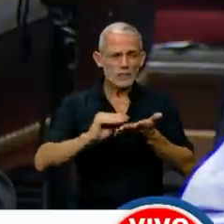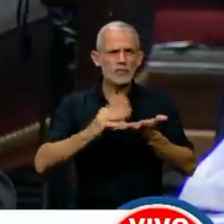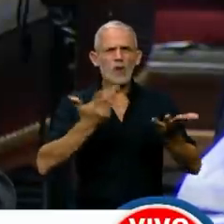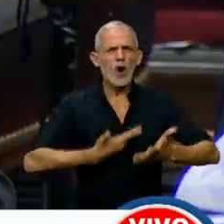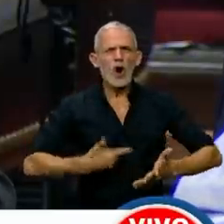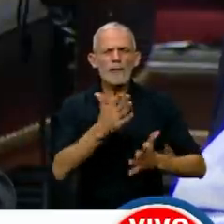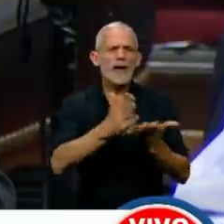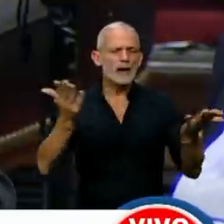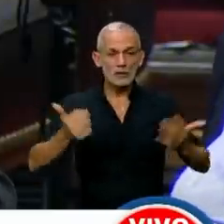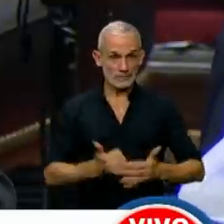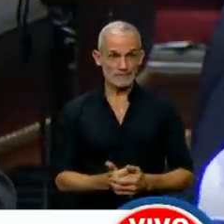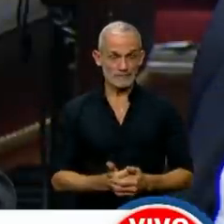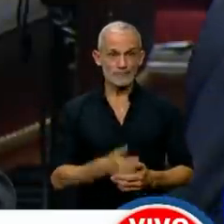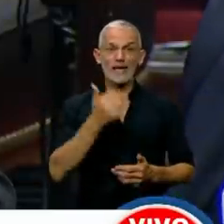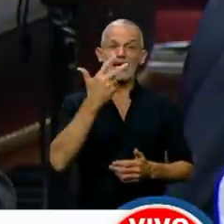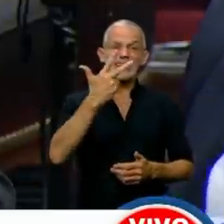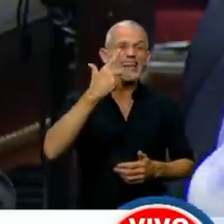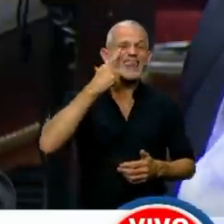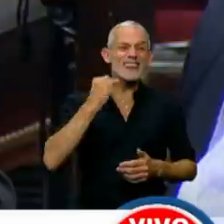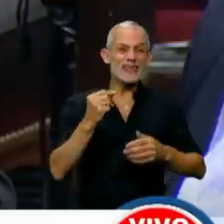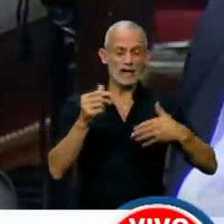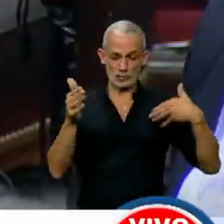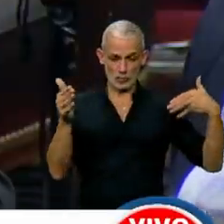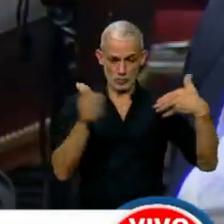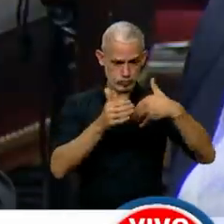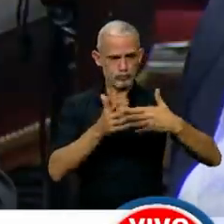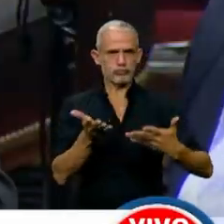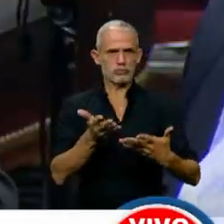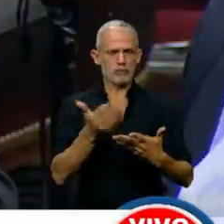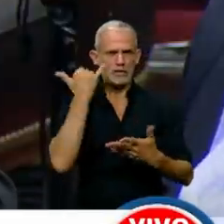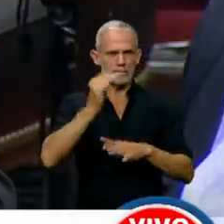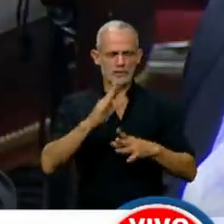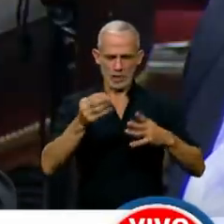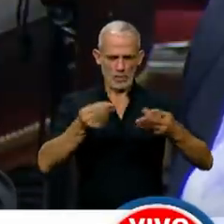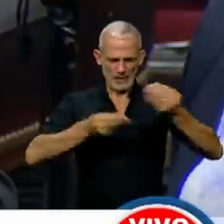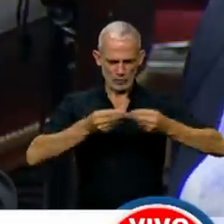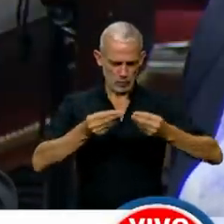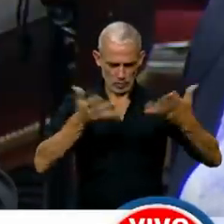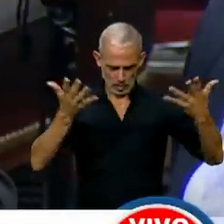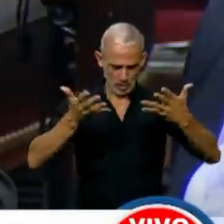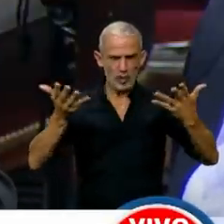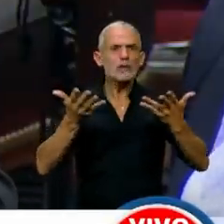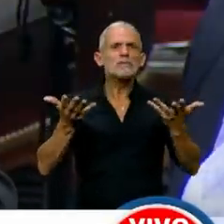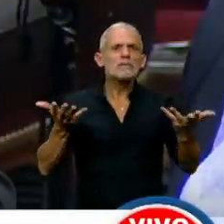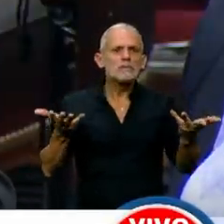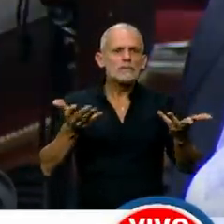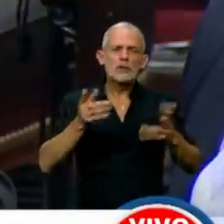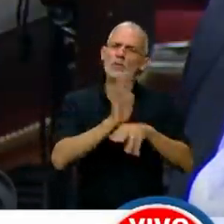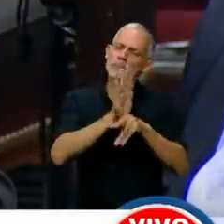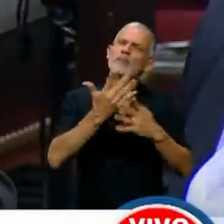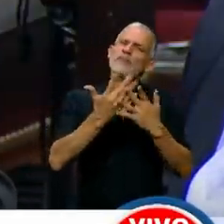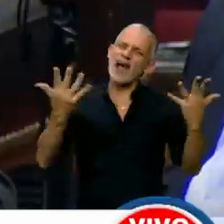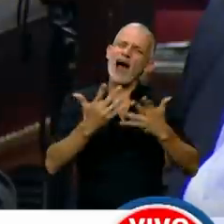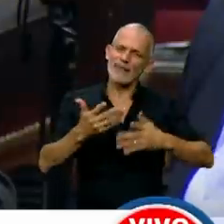gobierno que en tres días pretende lograr la aprobación de un presupuesto es como llegar medio tarde